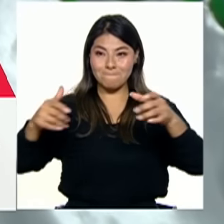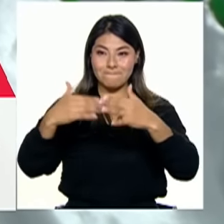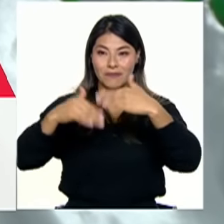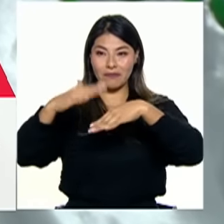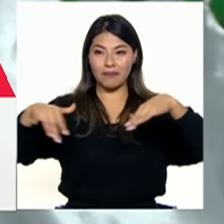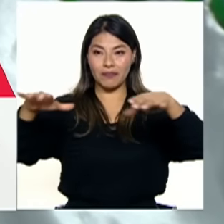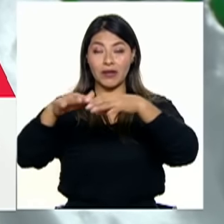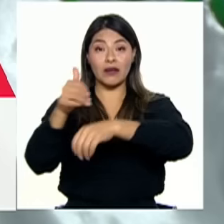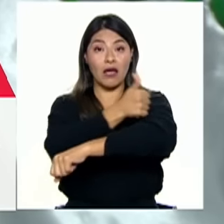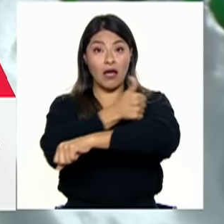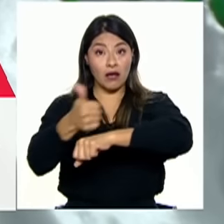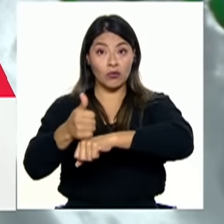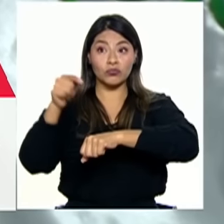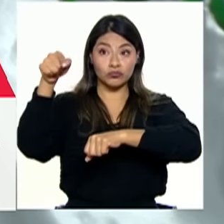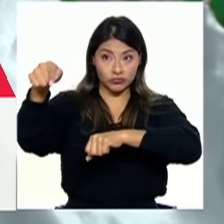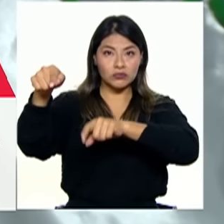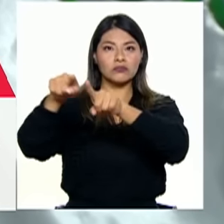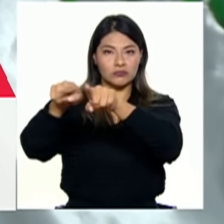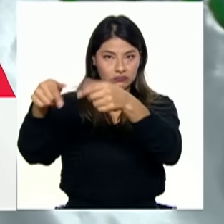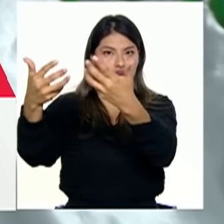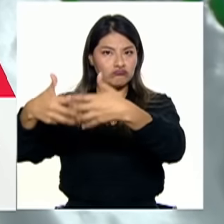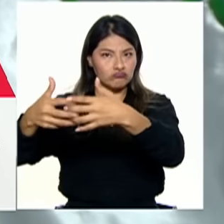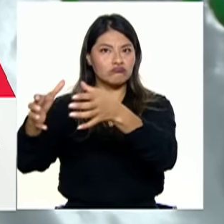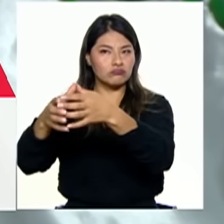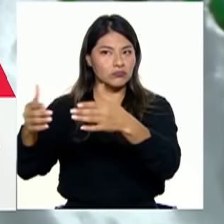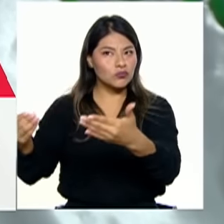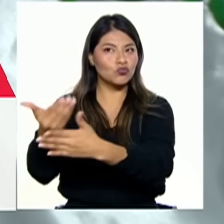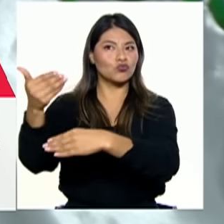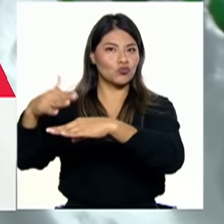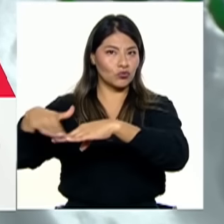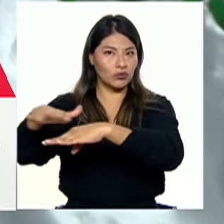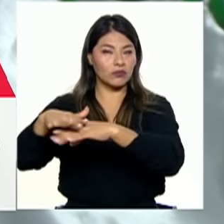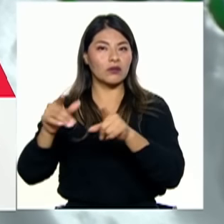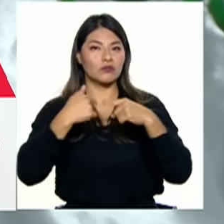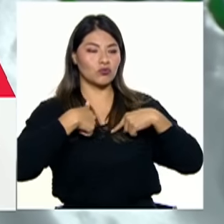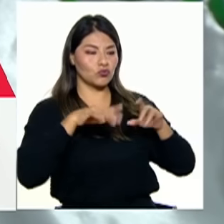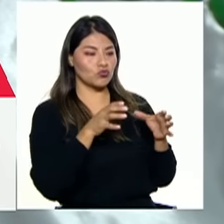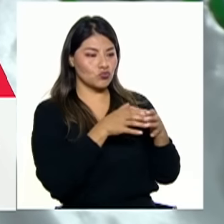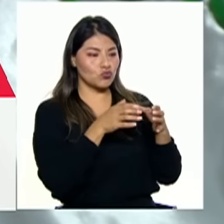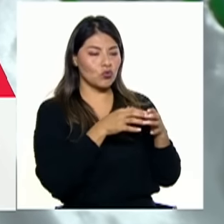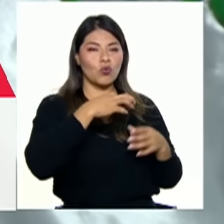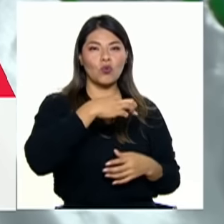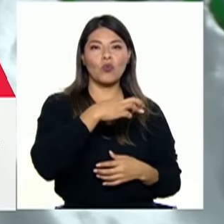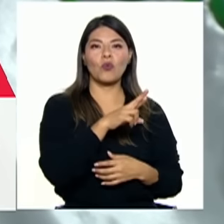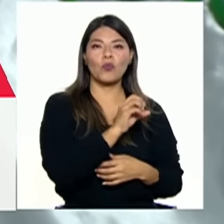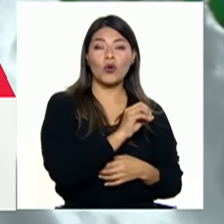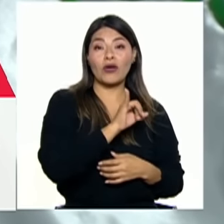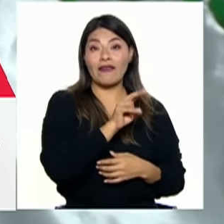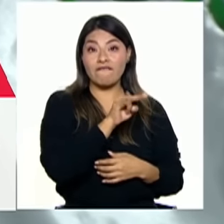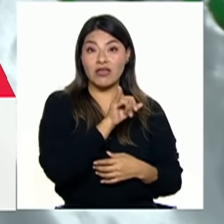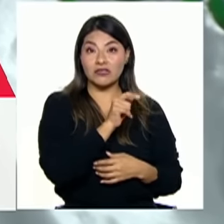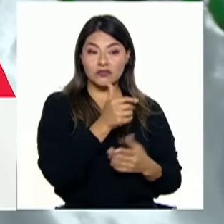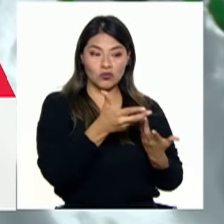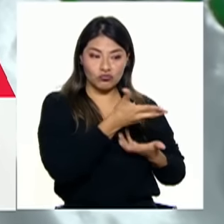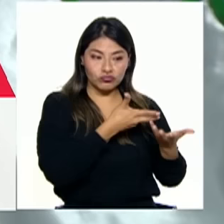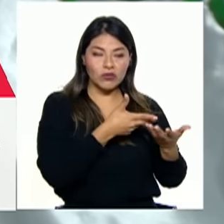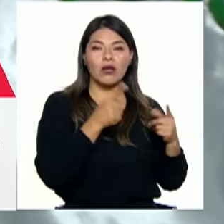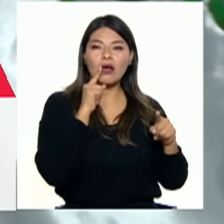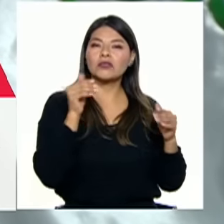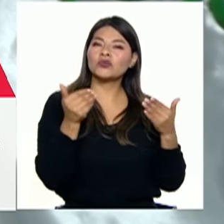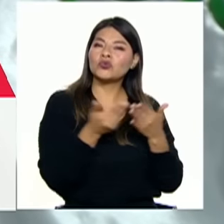el Ministerio de la Producción, en coordinación con Proinversión, se está evaluando una nueva estructura